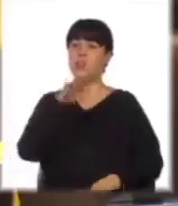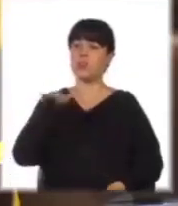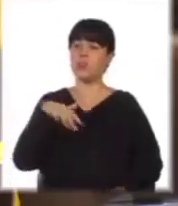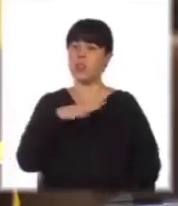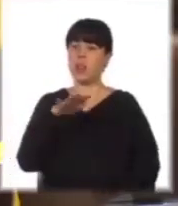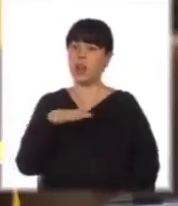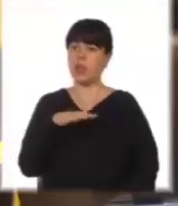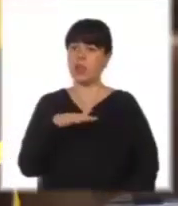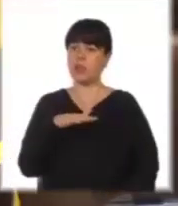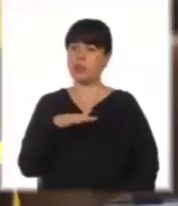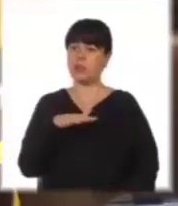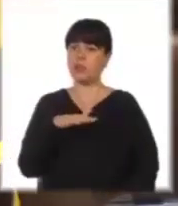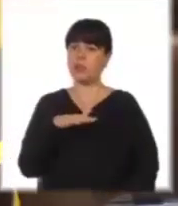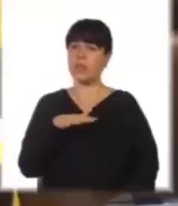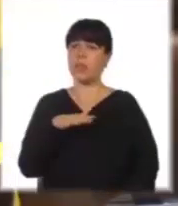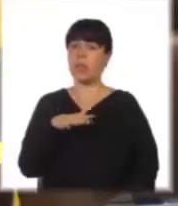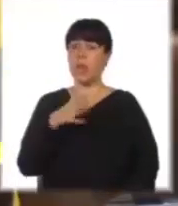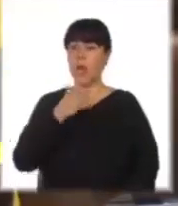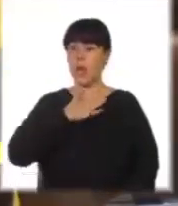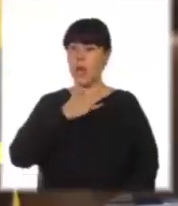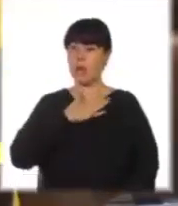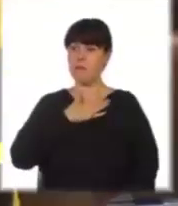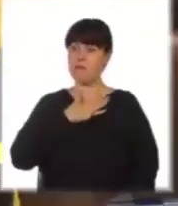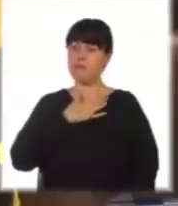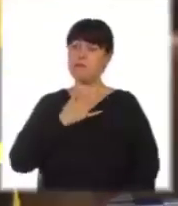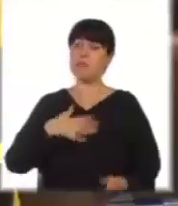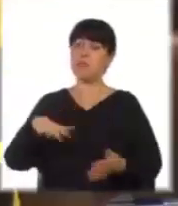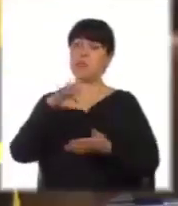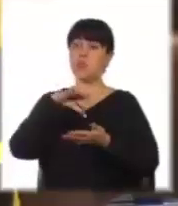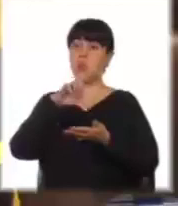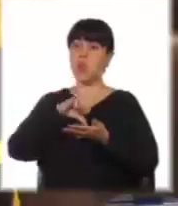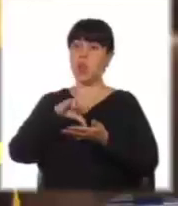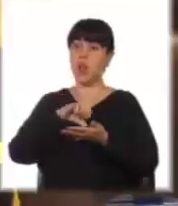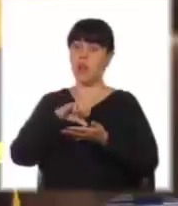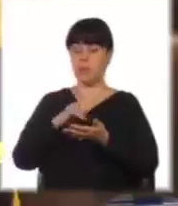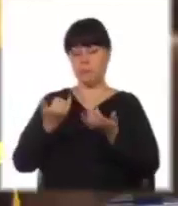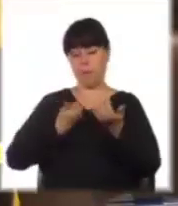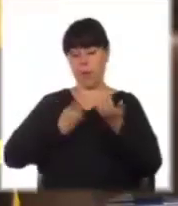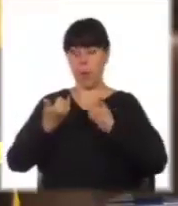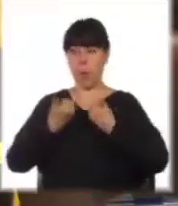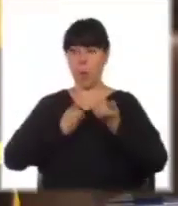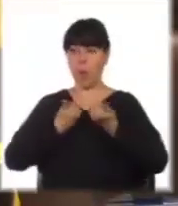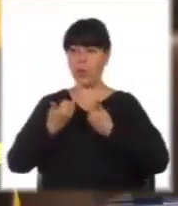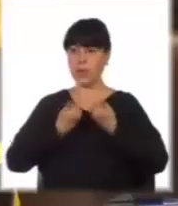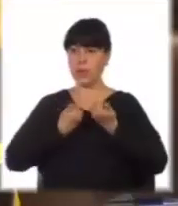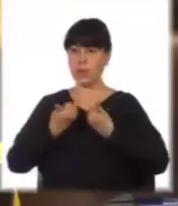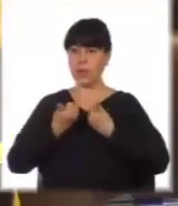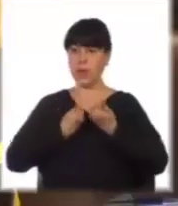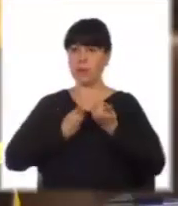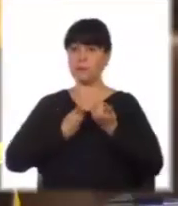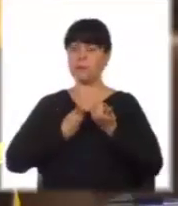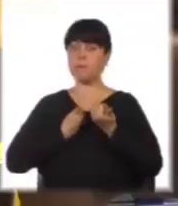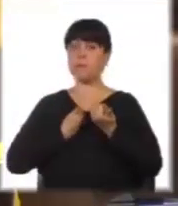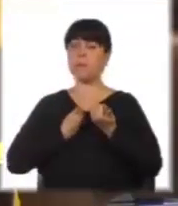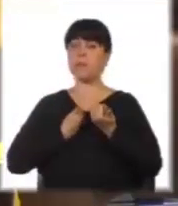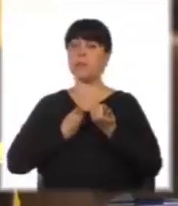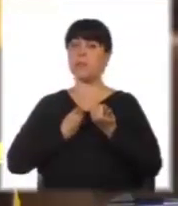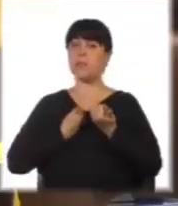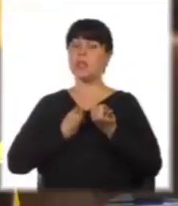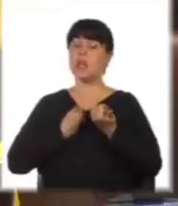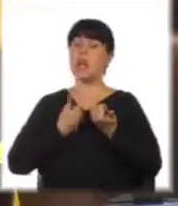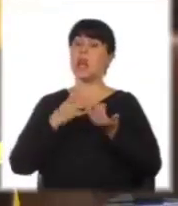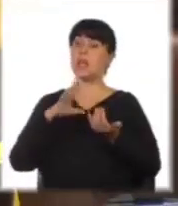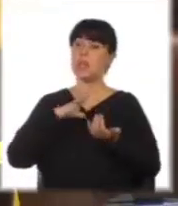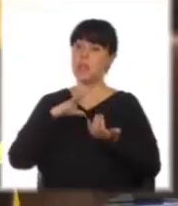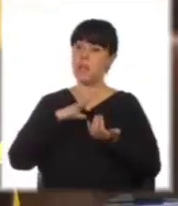conjunto. En mi ciudad cuentan quienes peinan canas ya a esta altura que existió